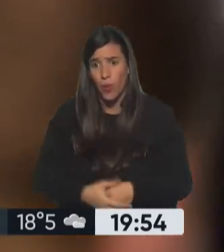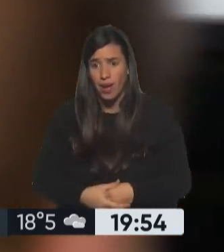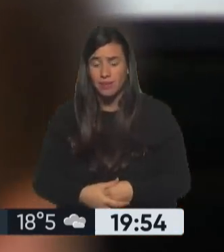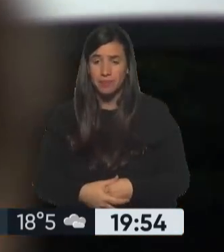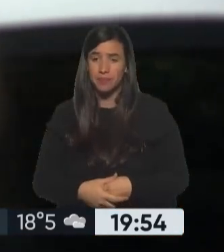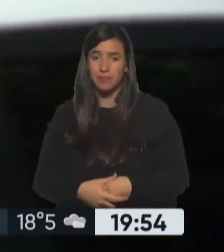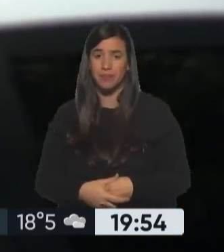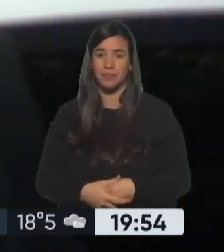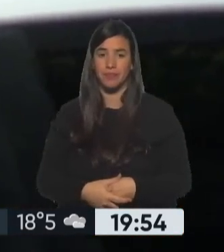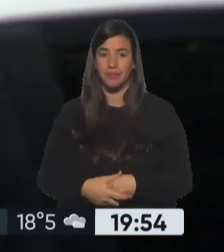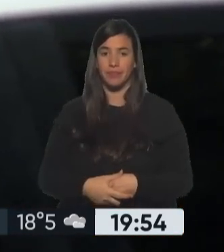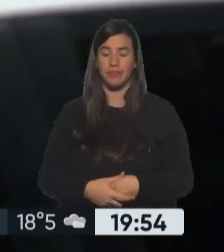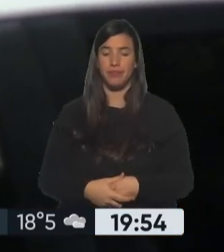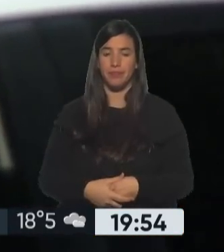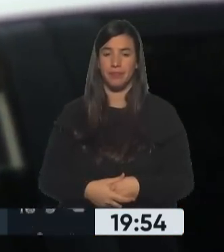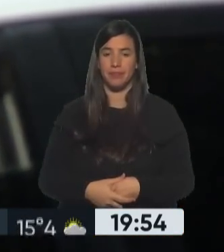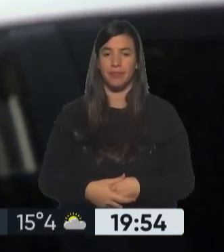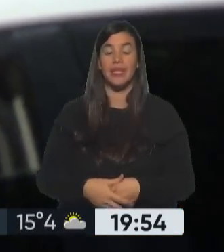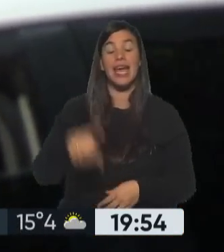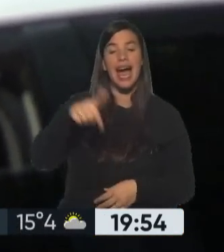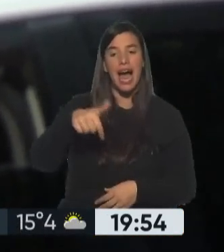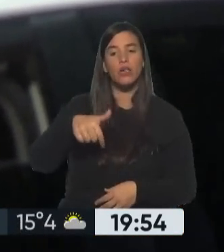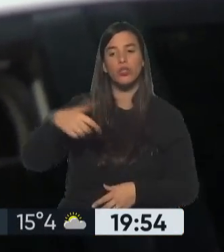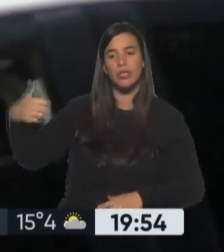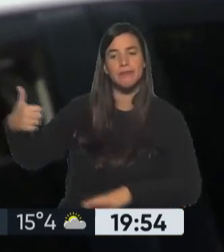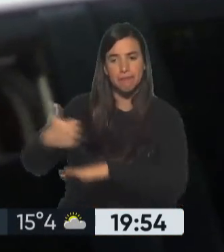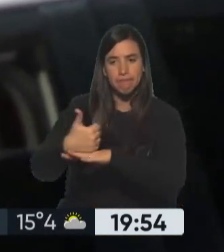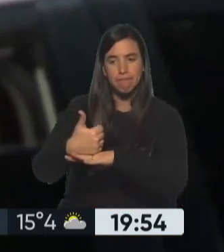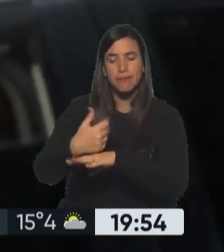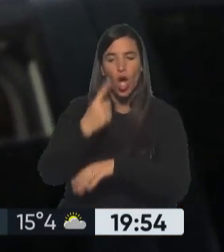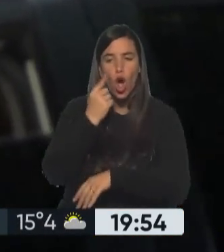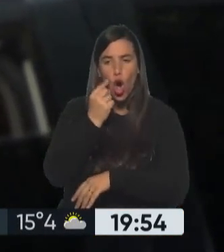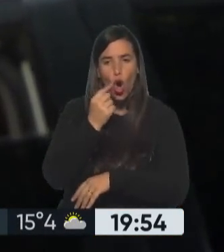Claro, porque vamos a tener a un hombre